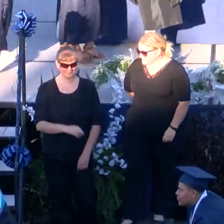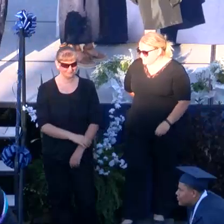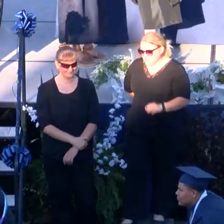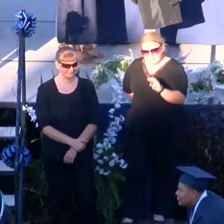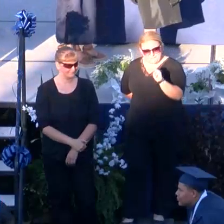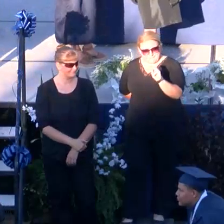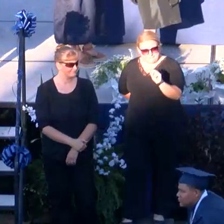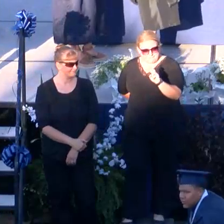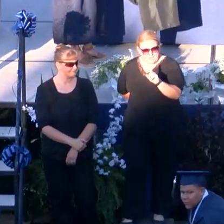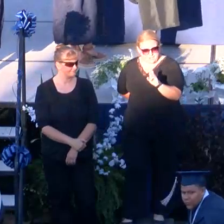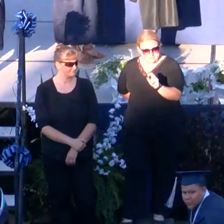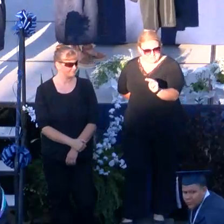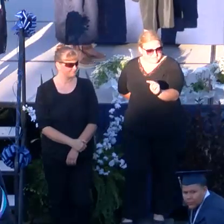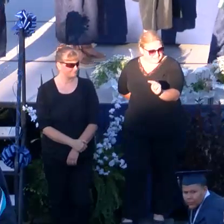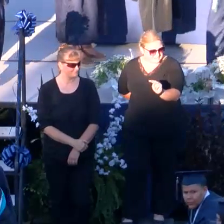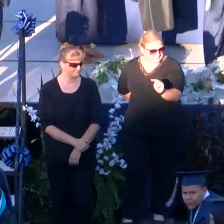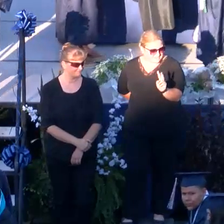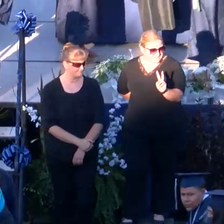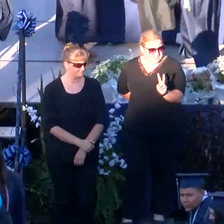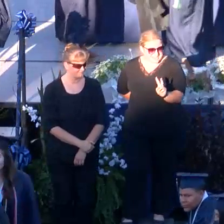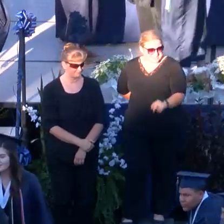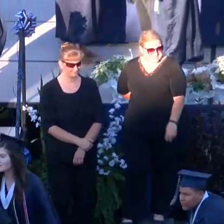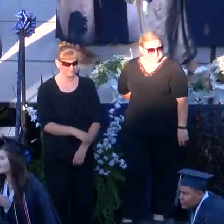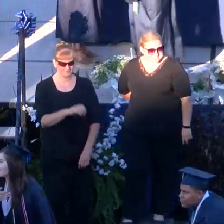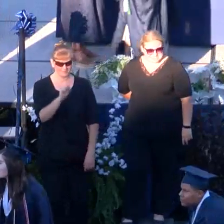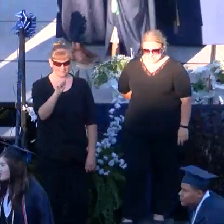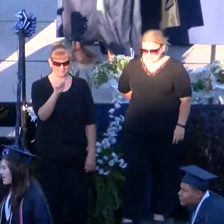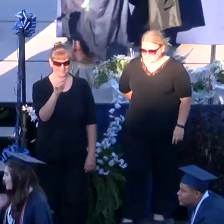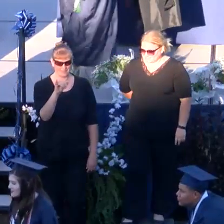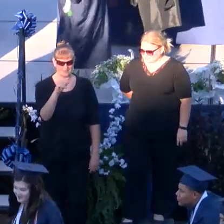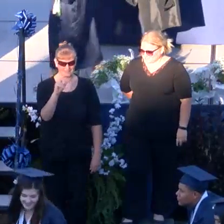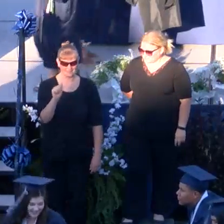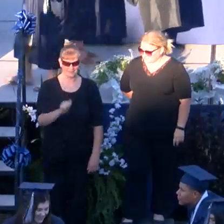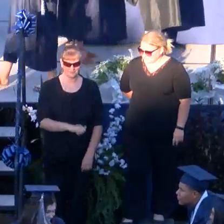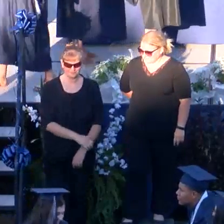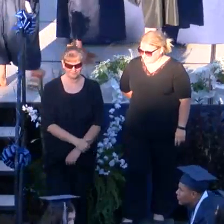Martin Reyes. Selena Acosta.